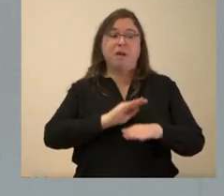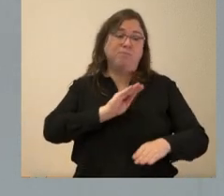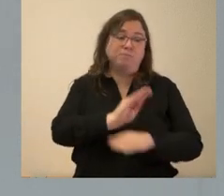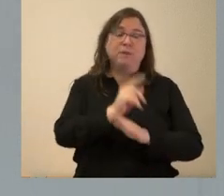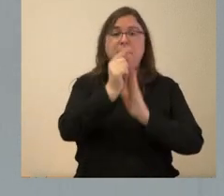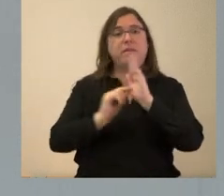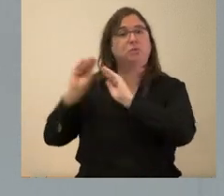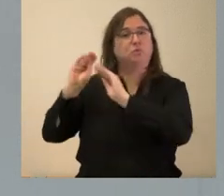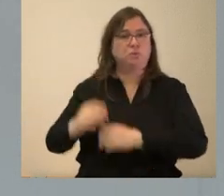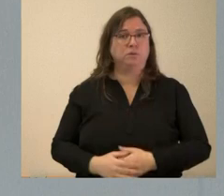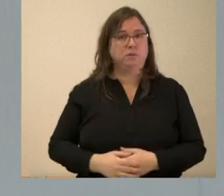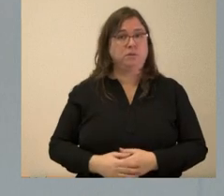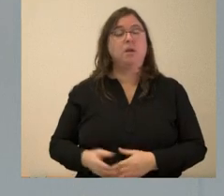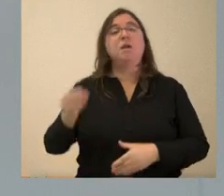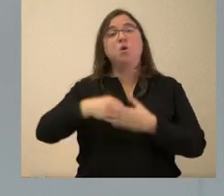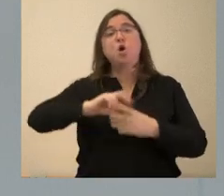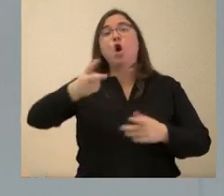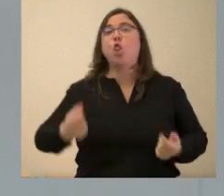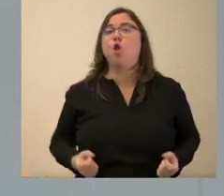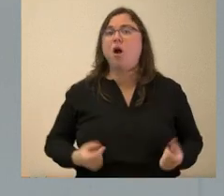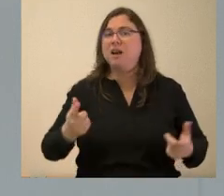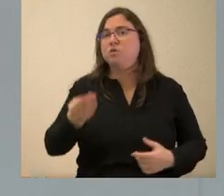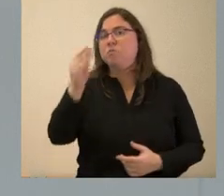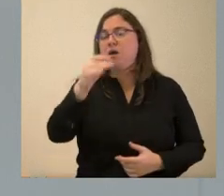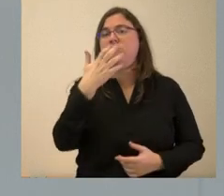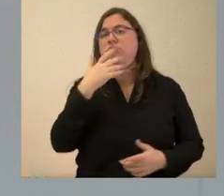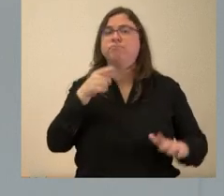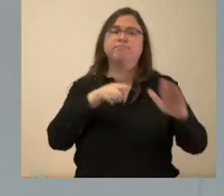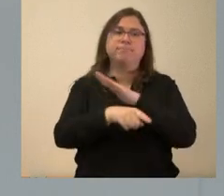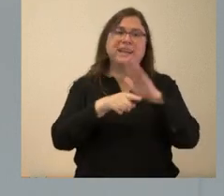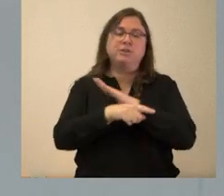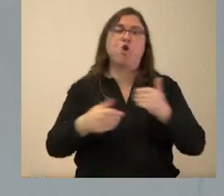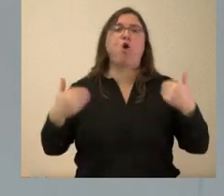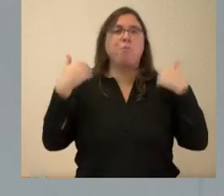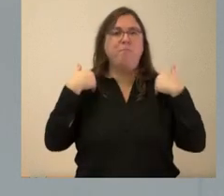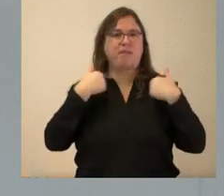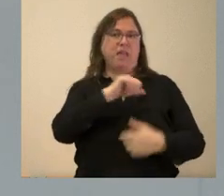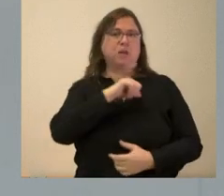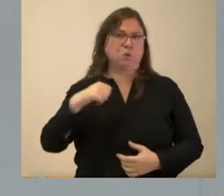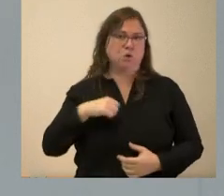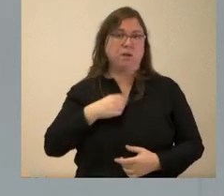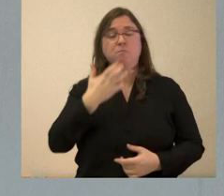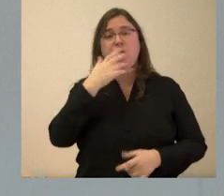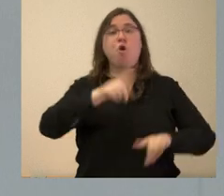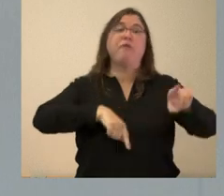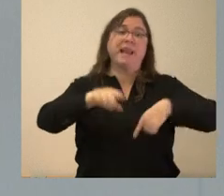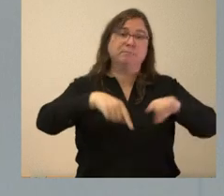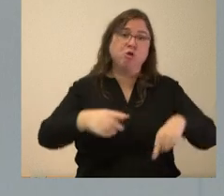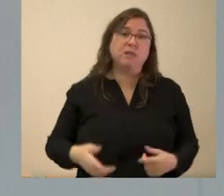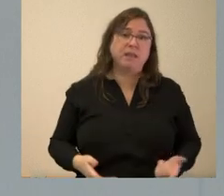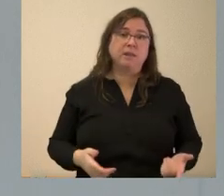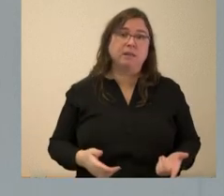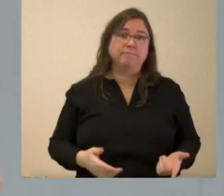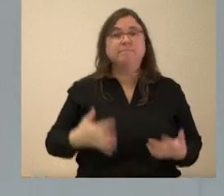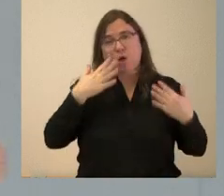ya esto incluyo pues otros costes adicionales que tienen que ver con gestión de competencias autonómicas en nuestras competencias como es el transporte donde